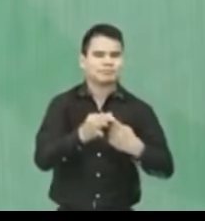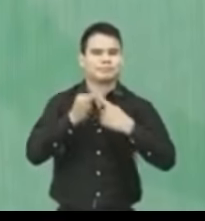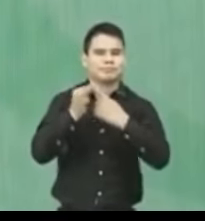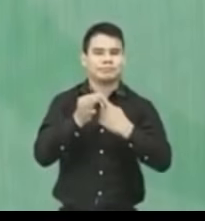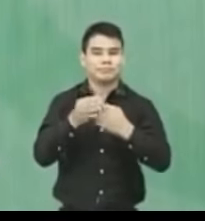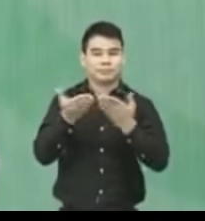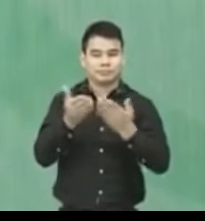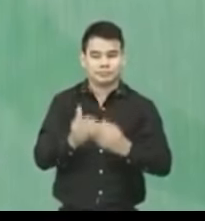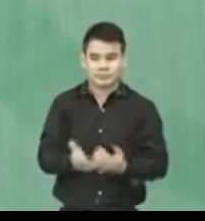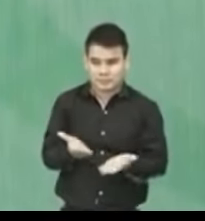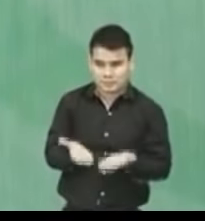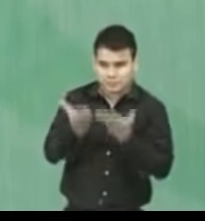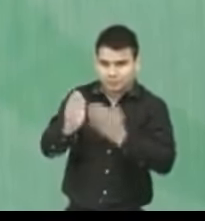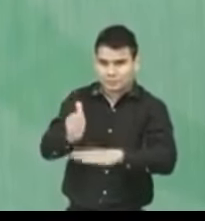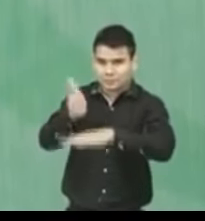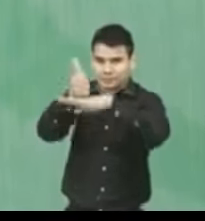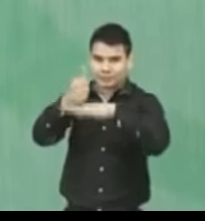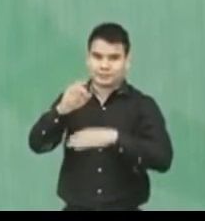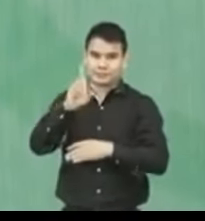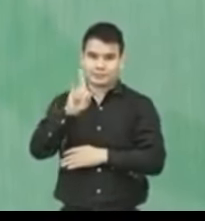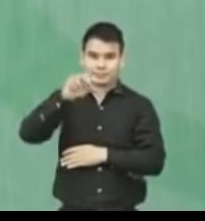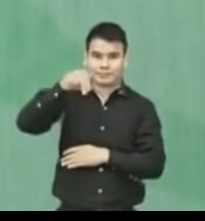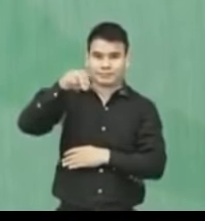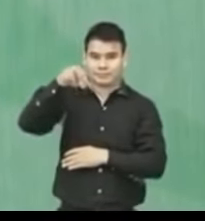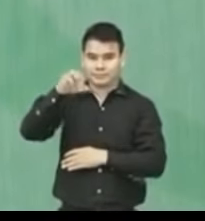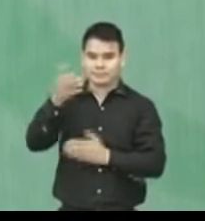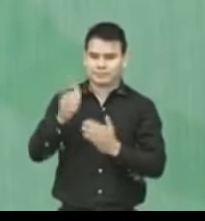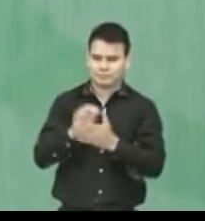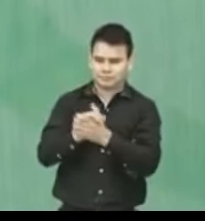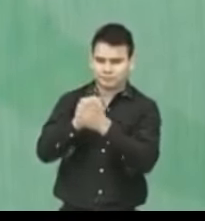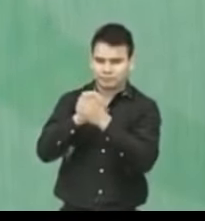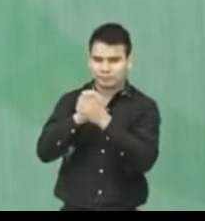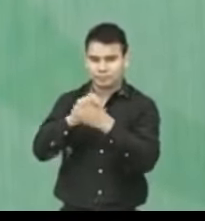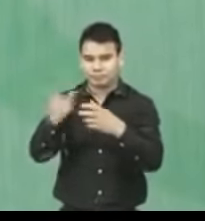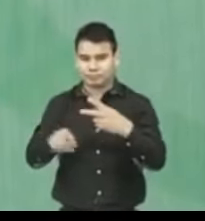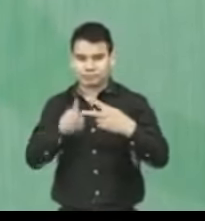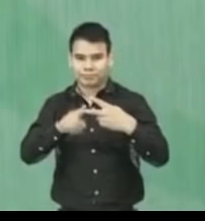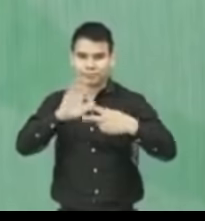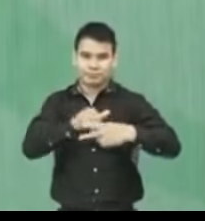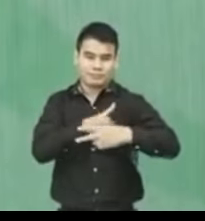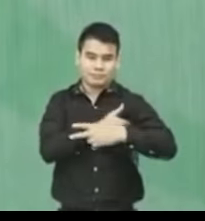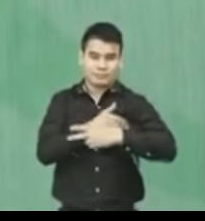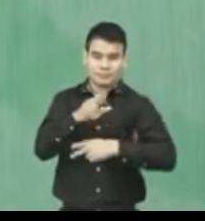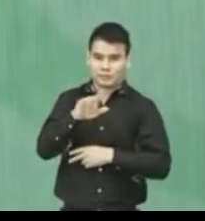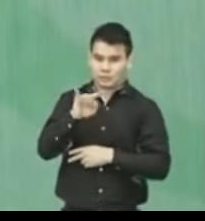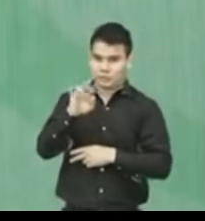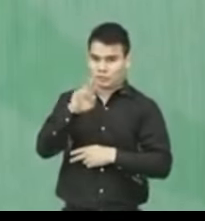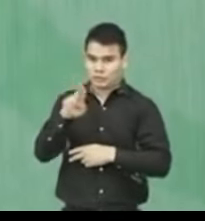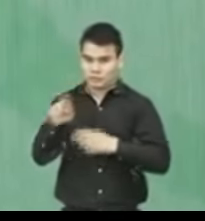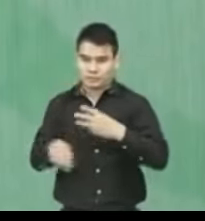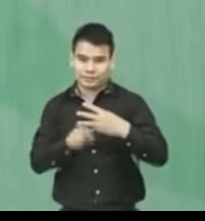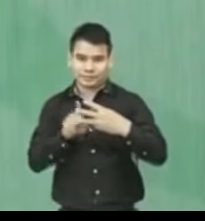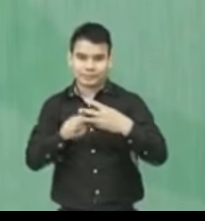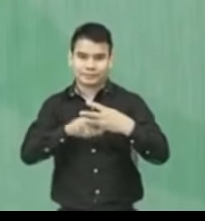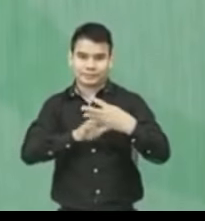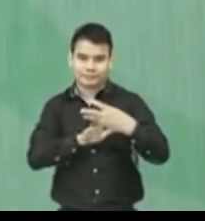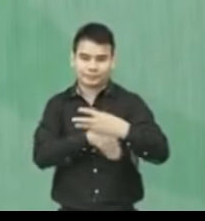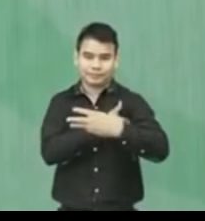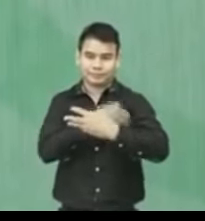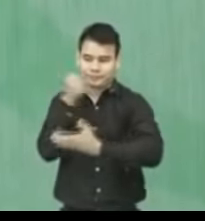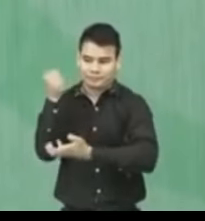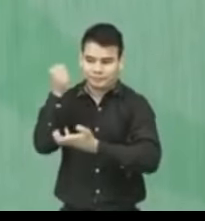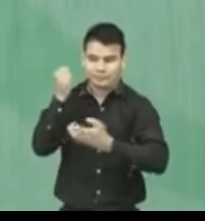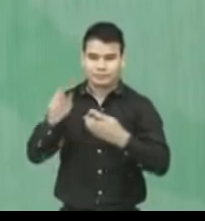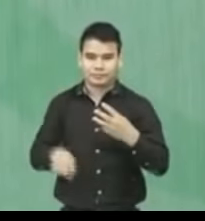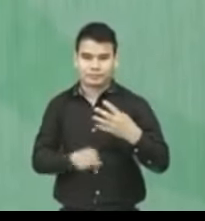dnp luis alberto rodríguez me saluda al ministro fernando ruiz gómez a los ministros de hacienda a